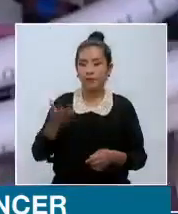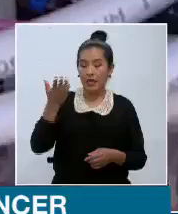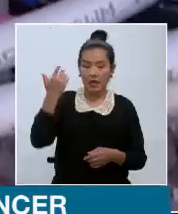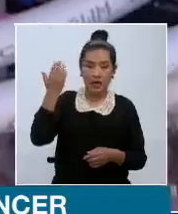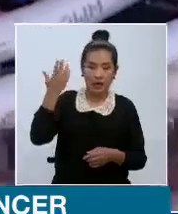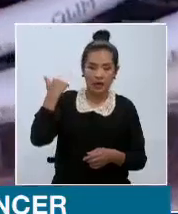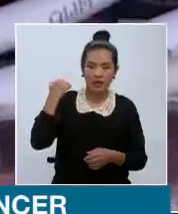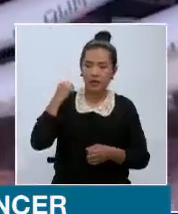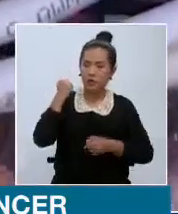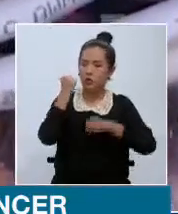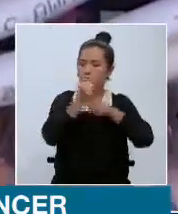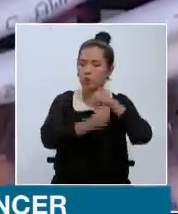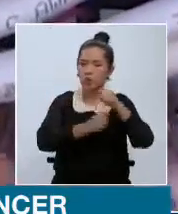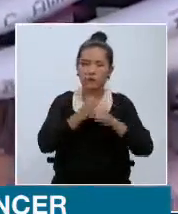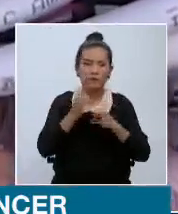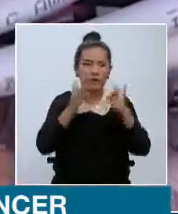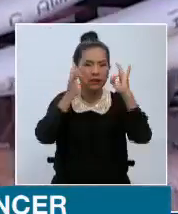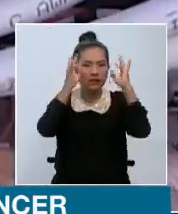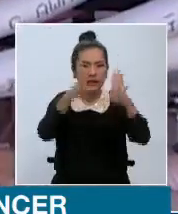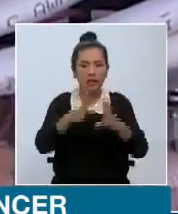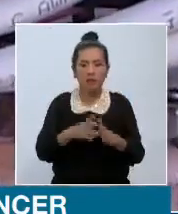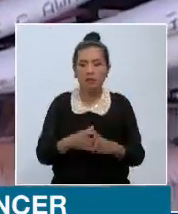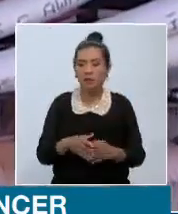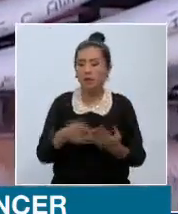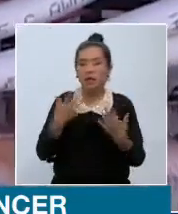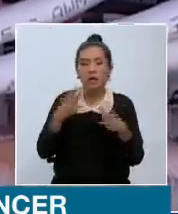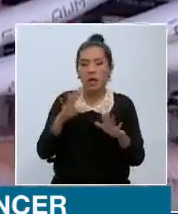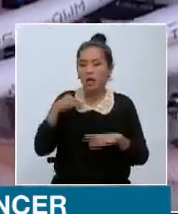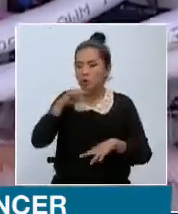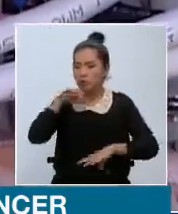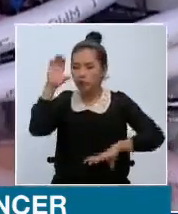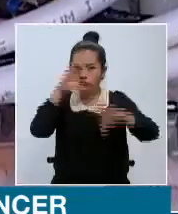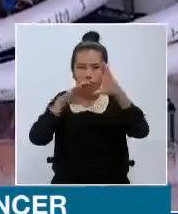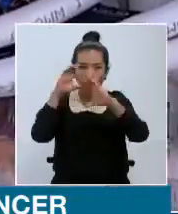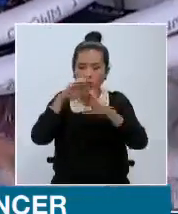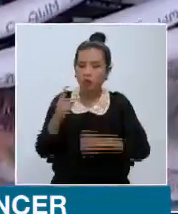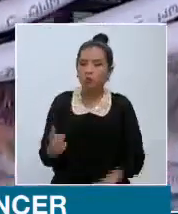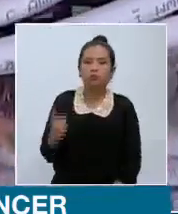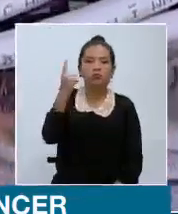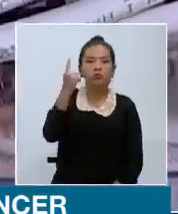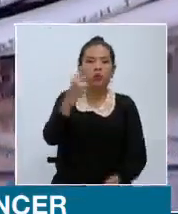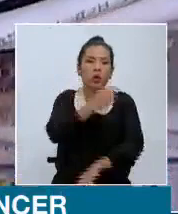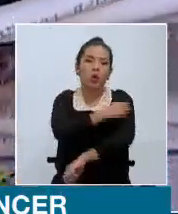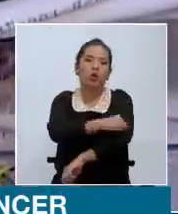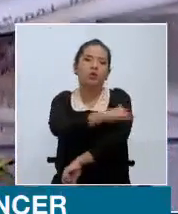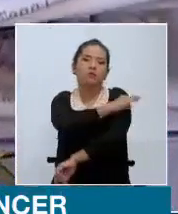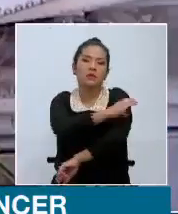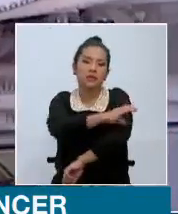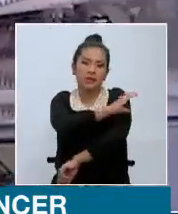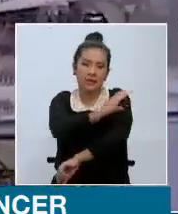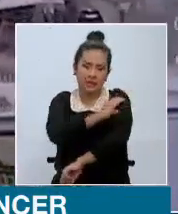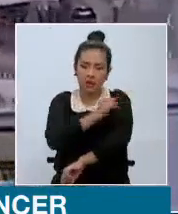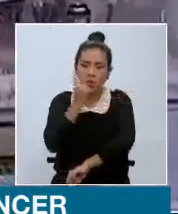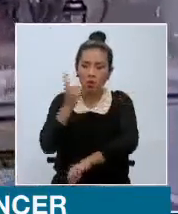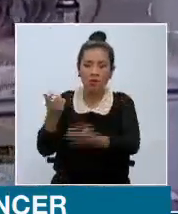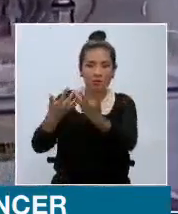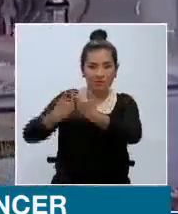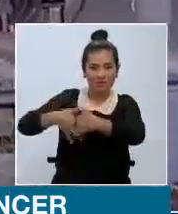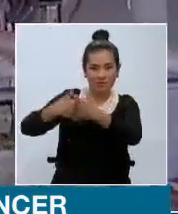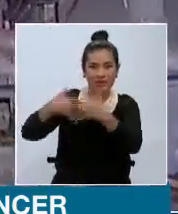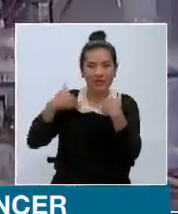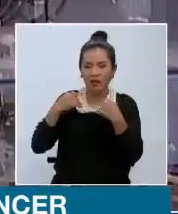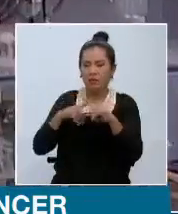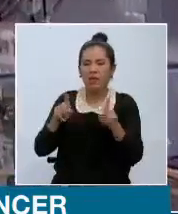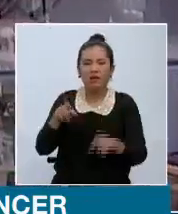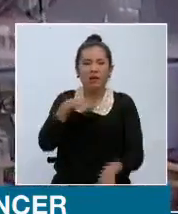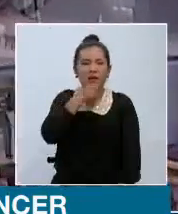de clínicas era en el único lugar donde había un equipo obsoleto, un equipo que en otros países